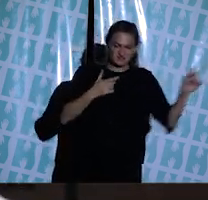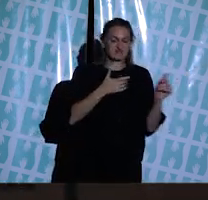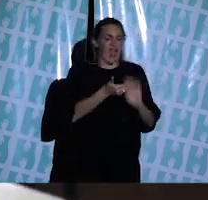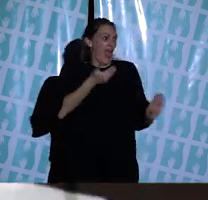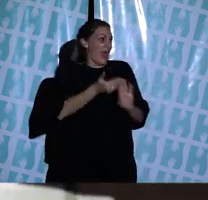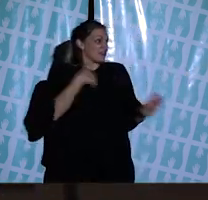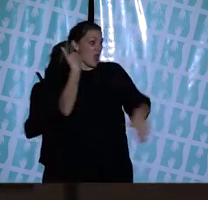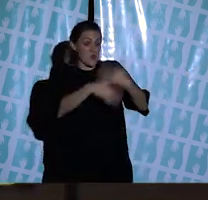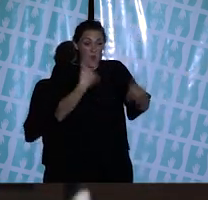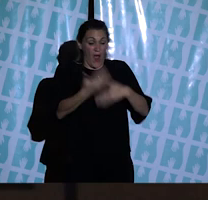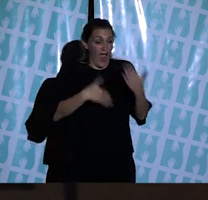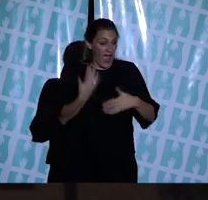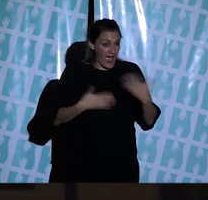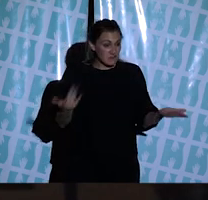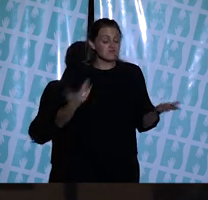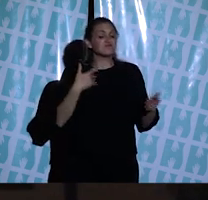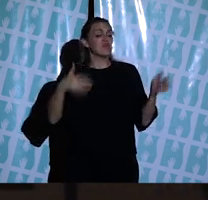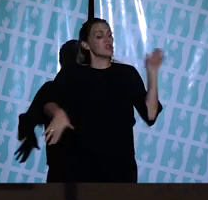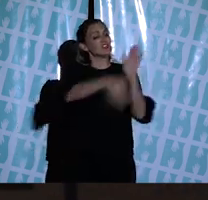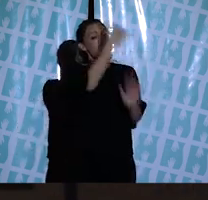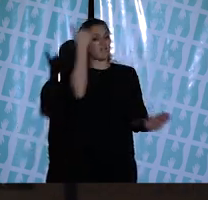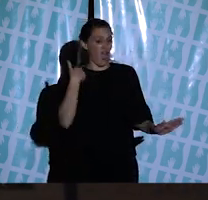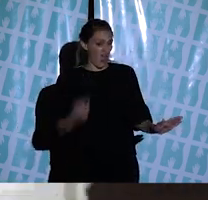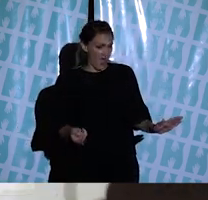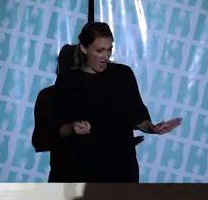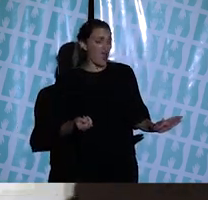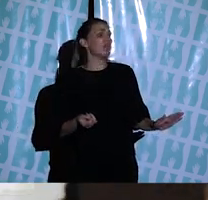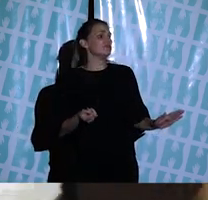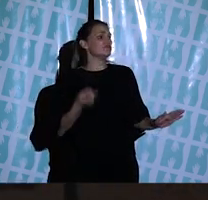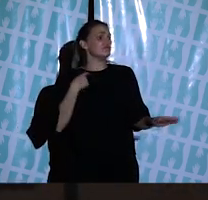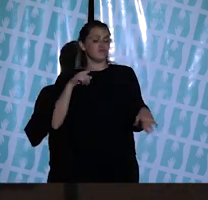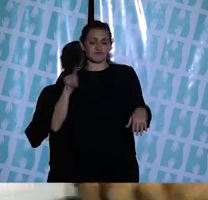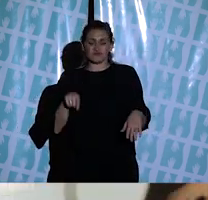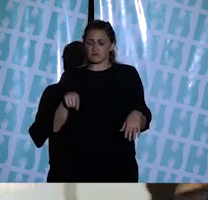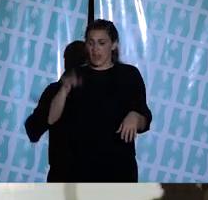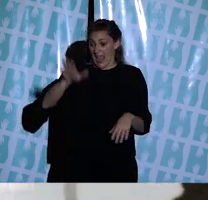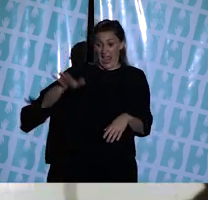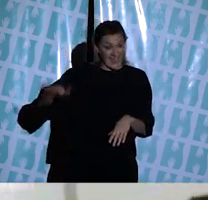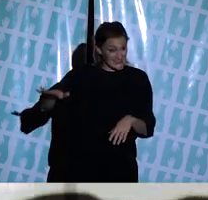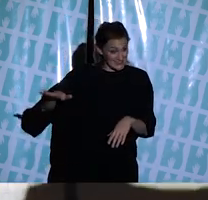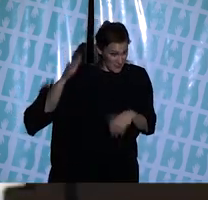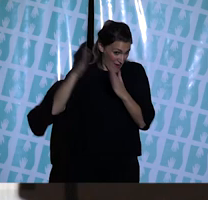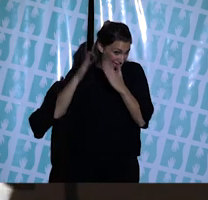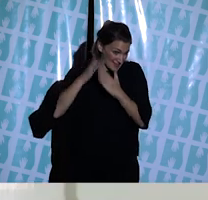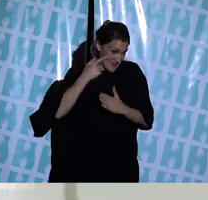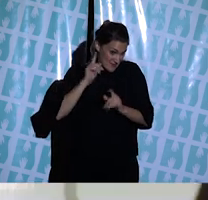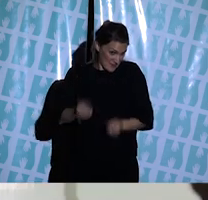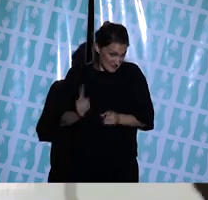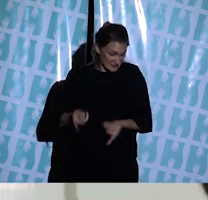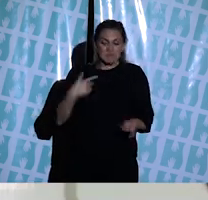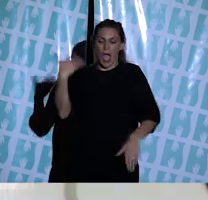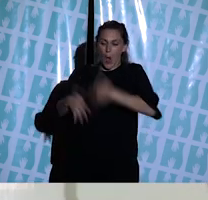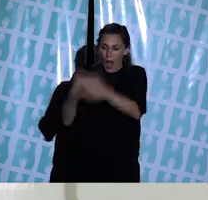que ahora está jugando, pero la dueña se va a trabajar, después se levanta el niño, juega con el niño, después el niño